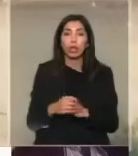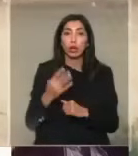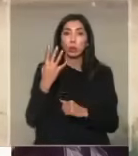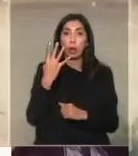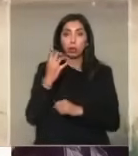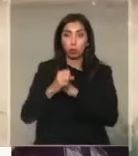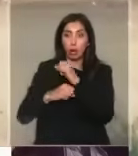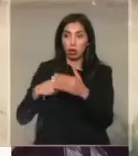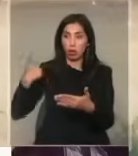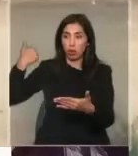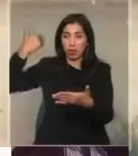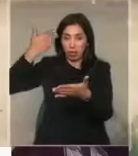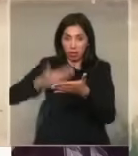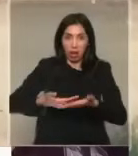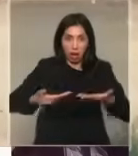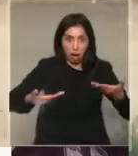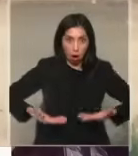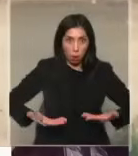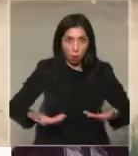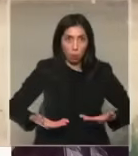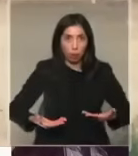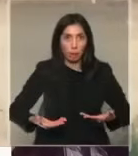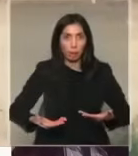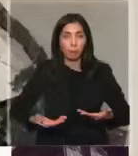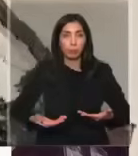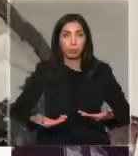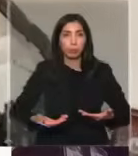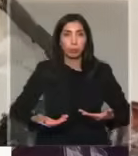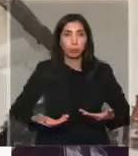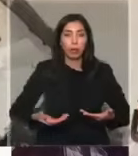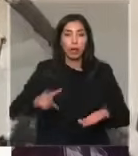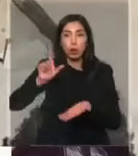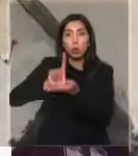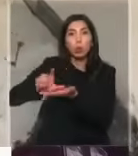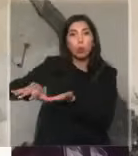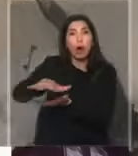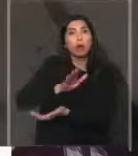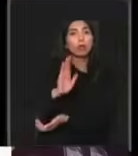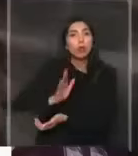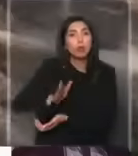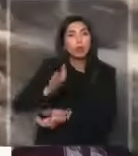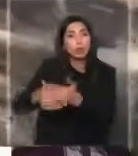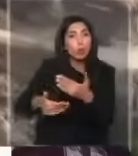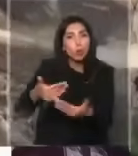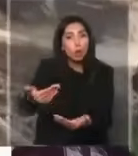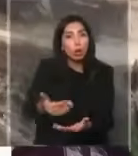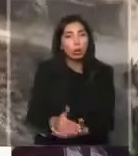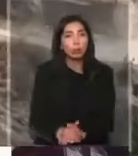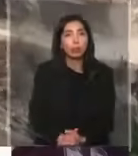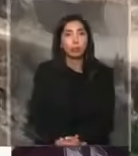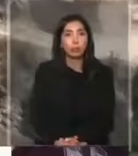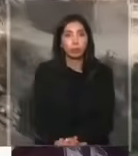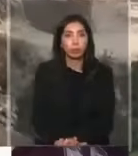4 años después de este crimen por encargo, este vertedero ilegal sigue operando.